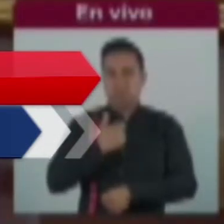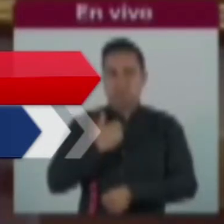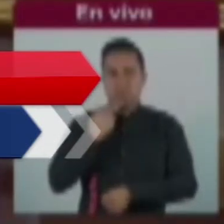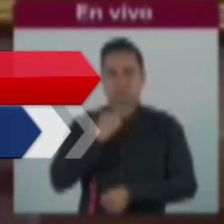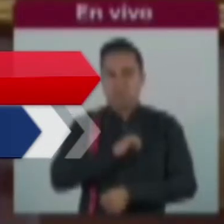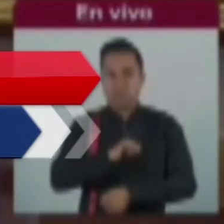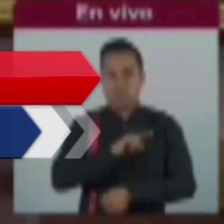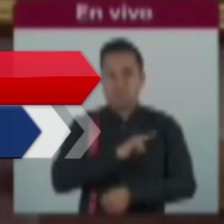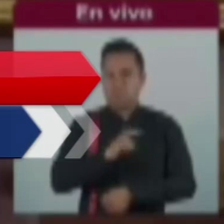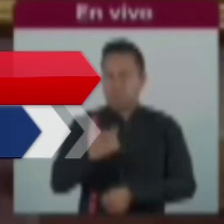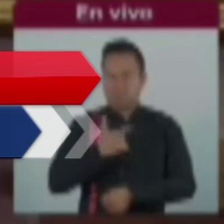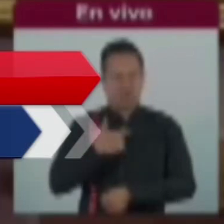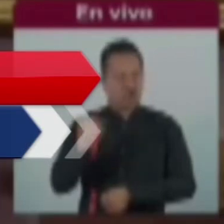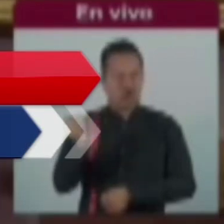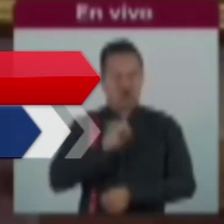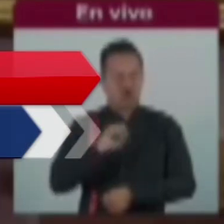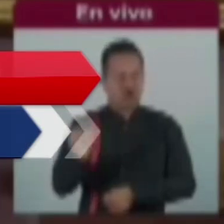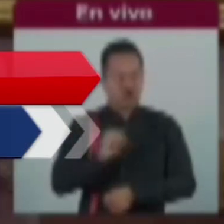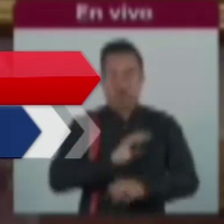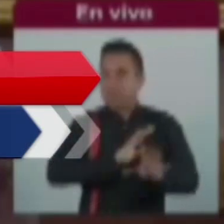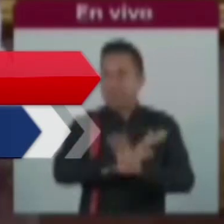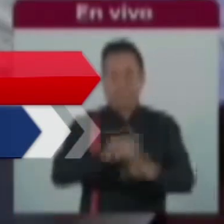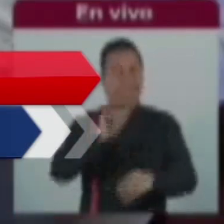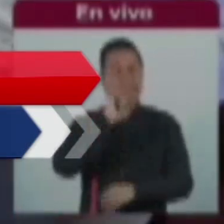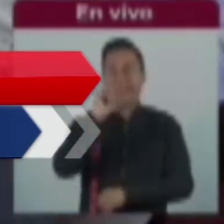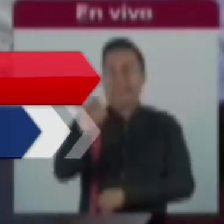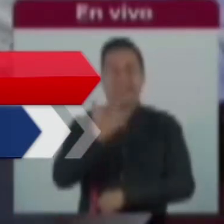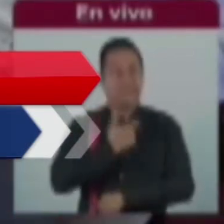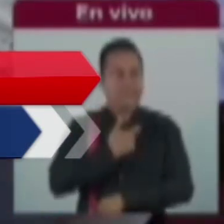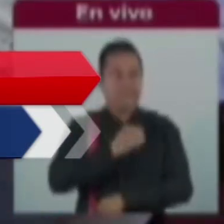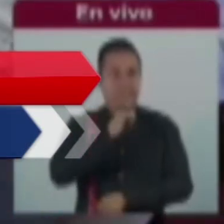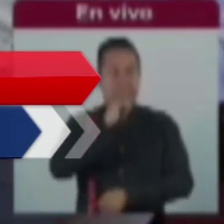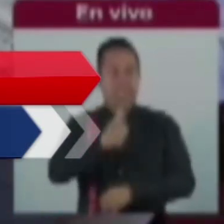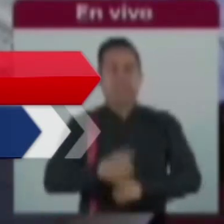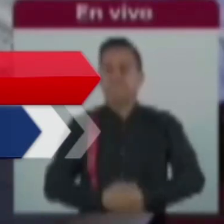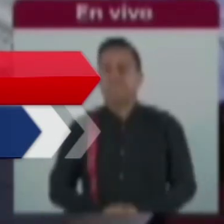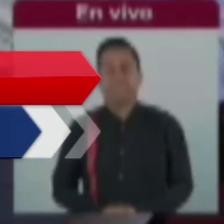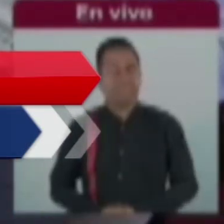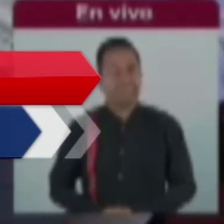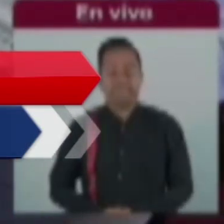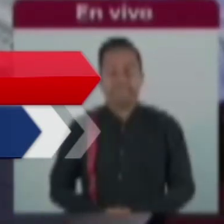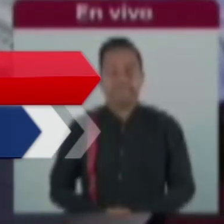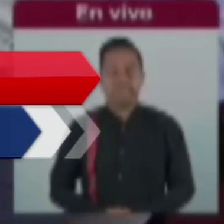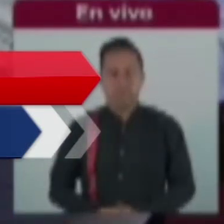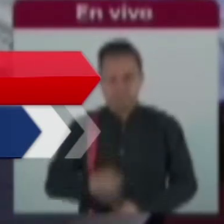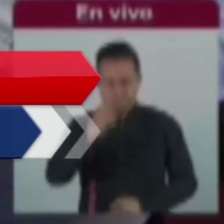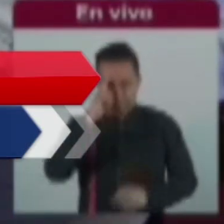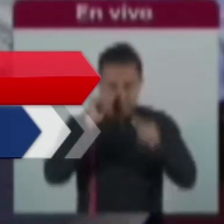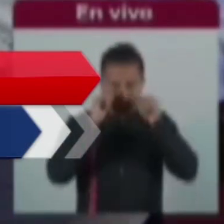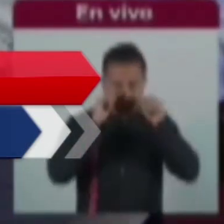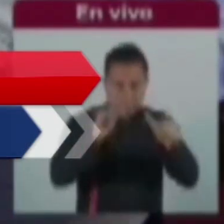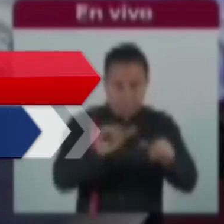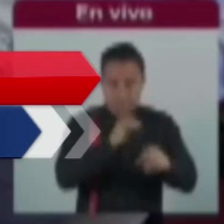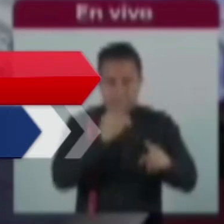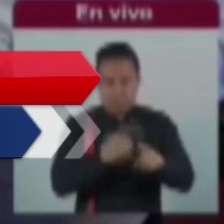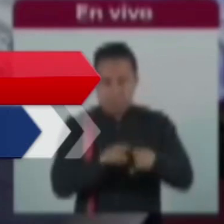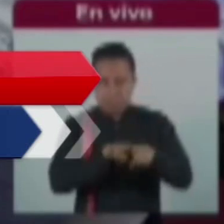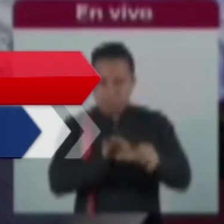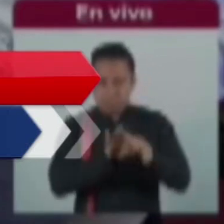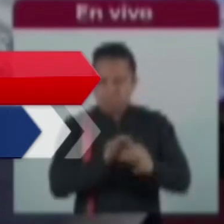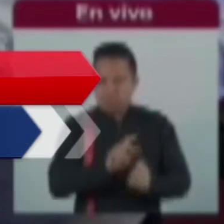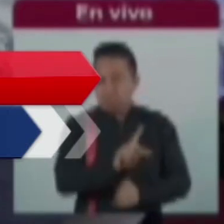estado deberán ser gratuitos. Escuche usted con atención. A ninguna persona se le debe de cobrar el servicio en